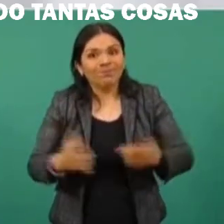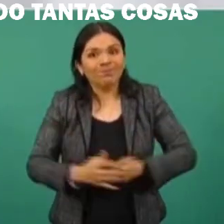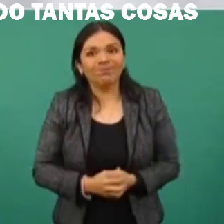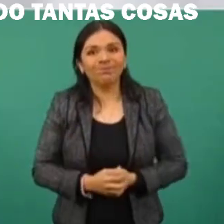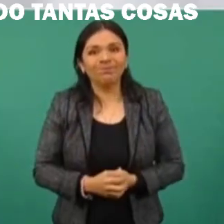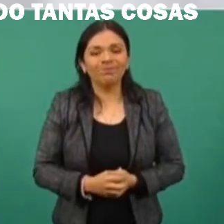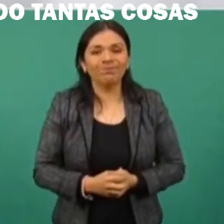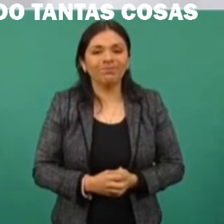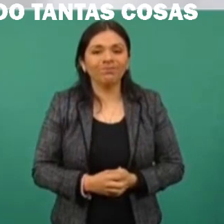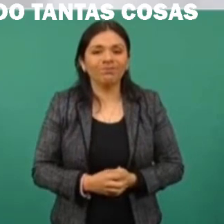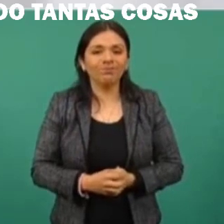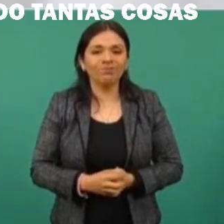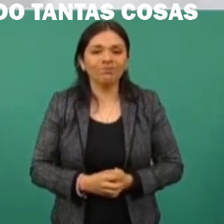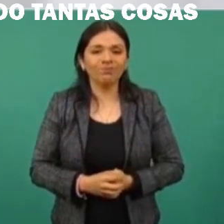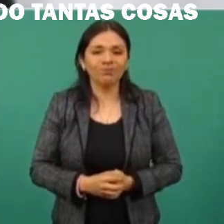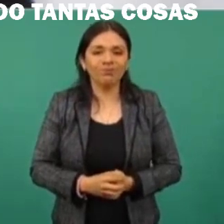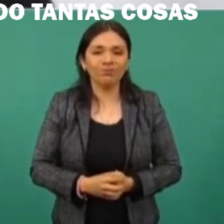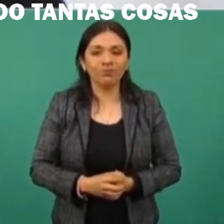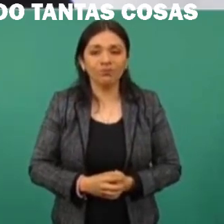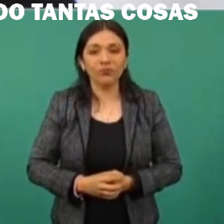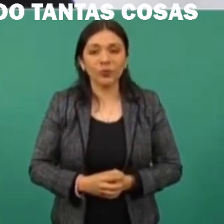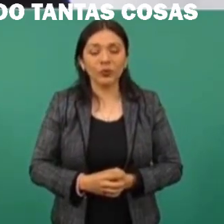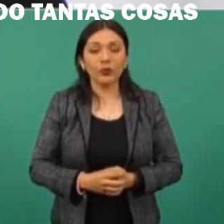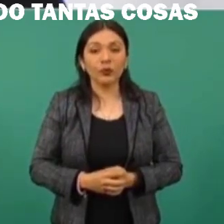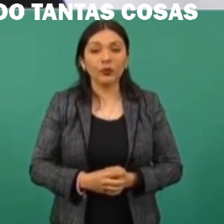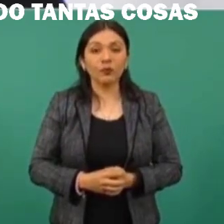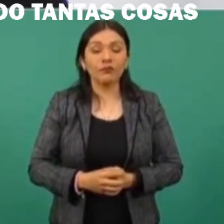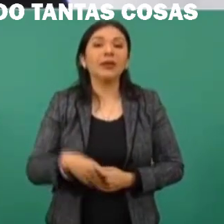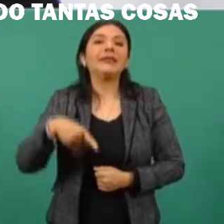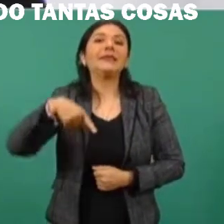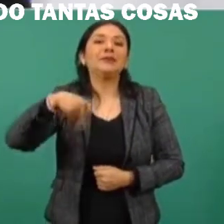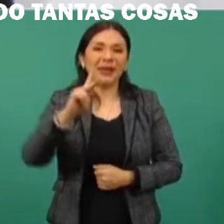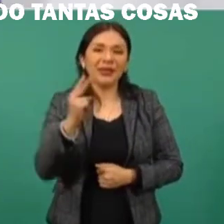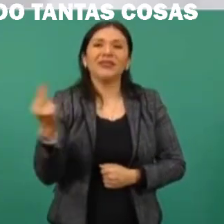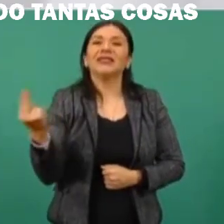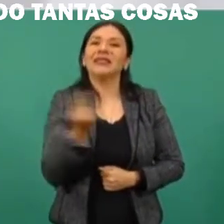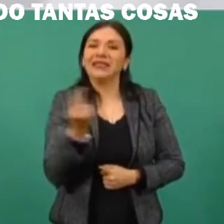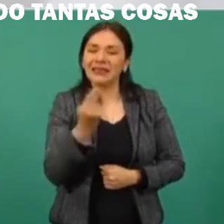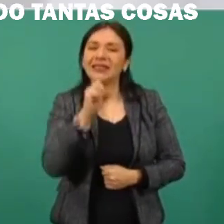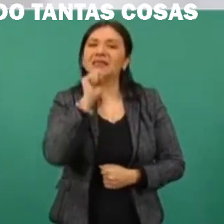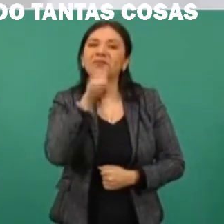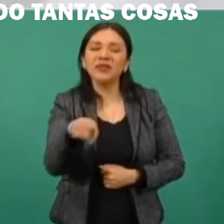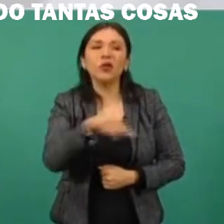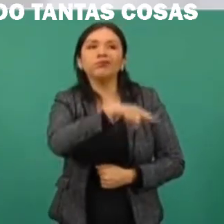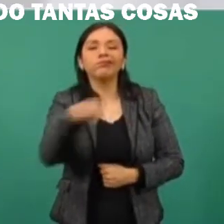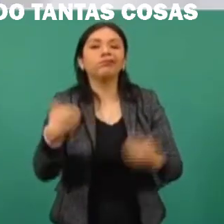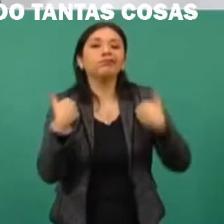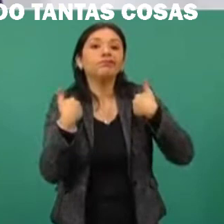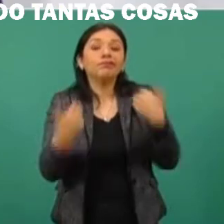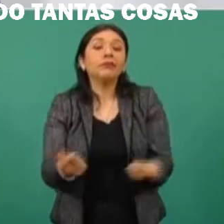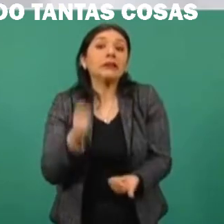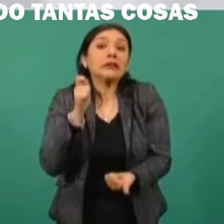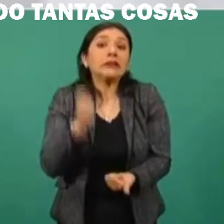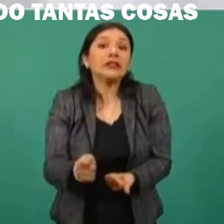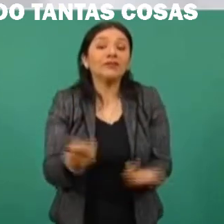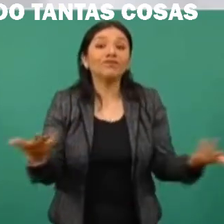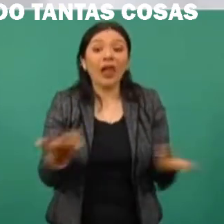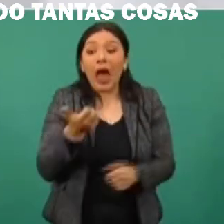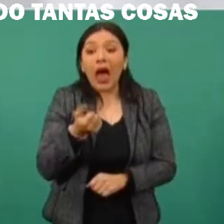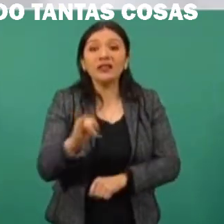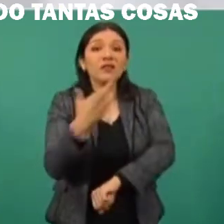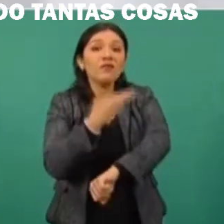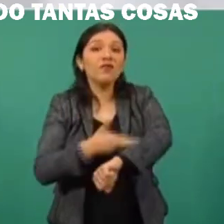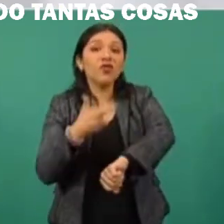pero tenemos que entender que se trata de un